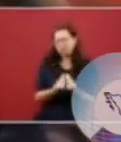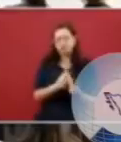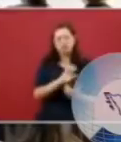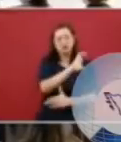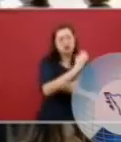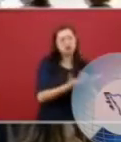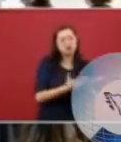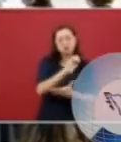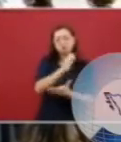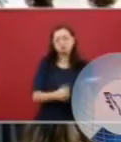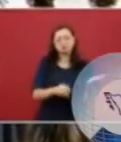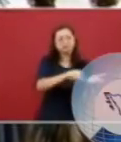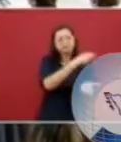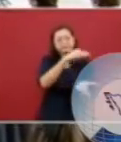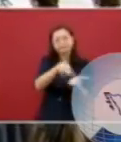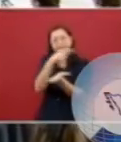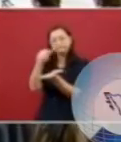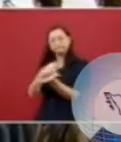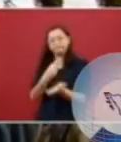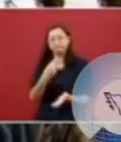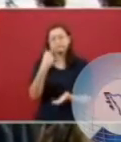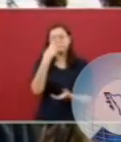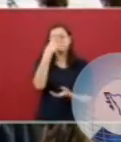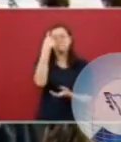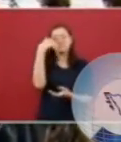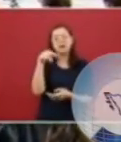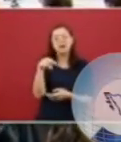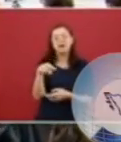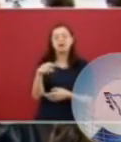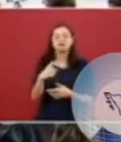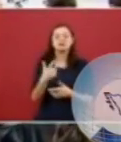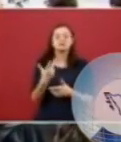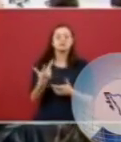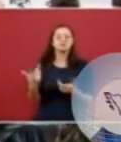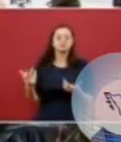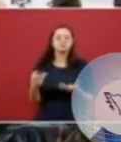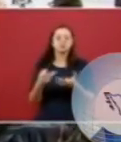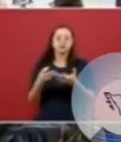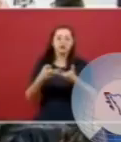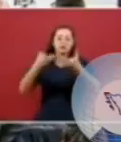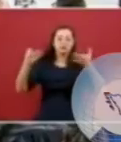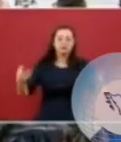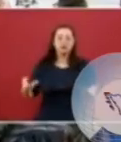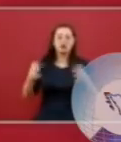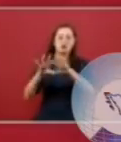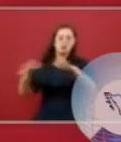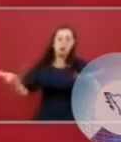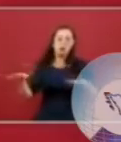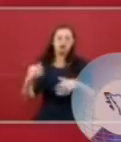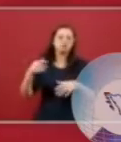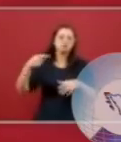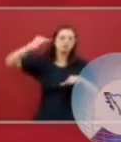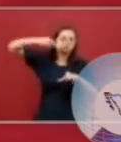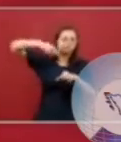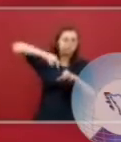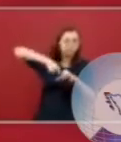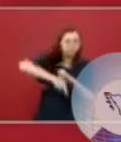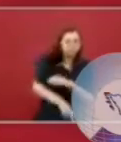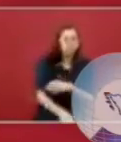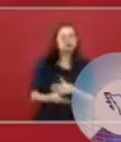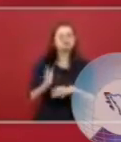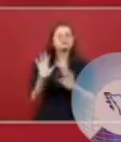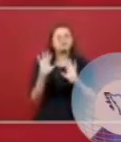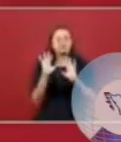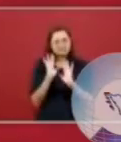firmando para explorar y perforar pozos se están haciendo